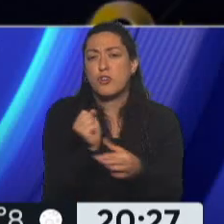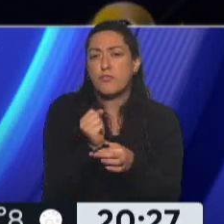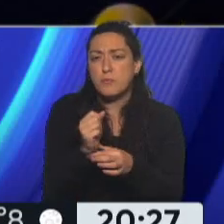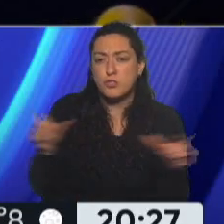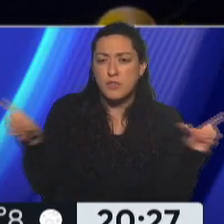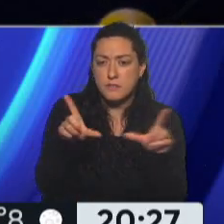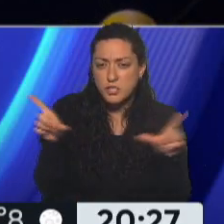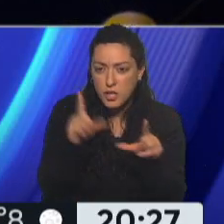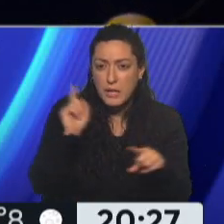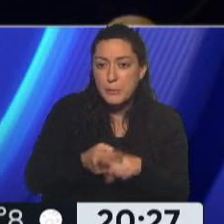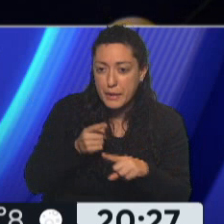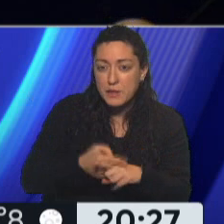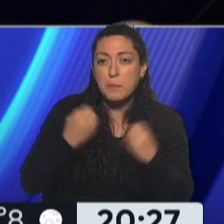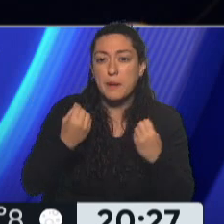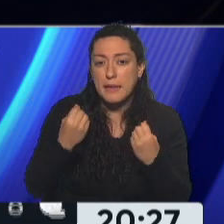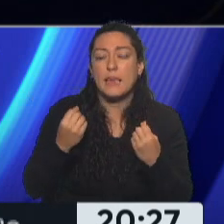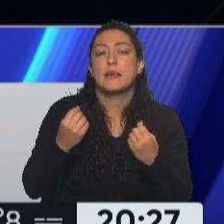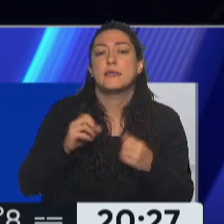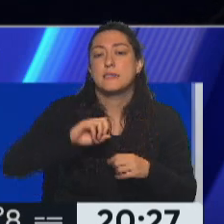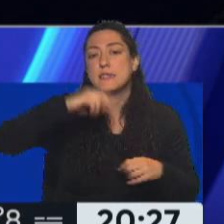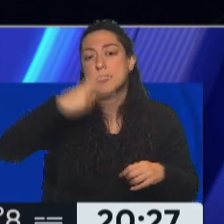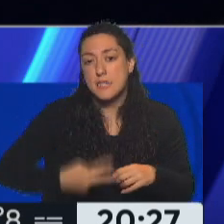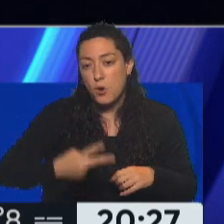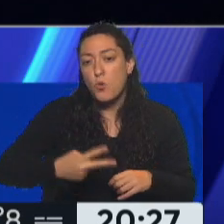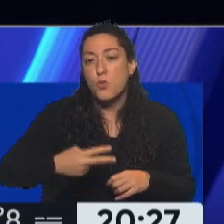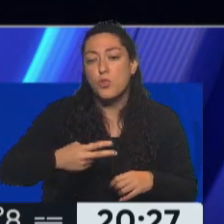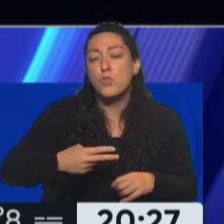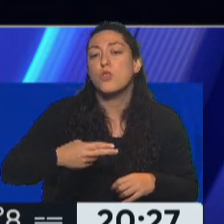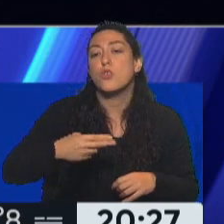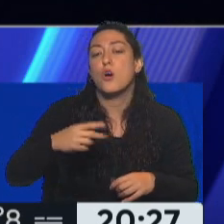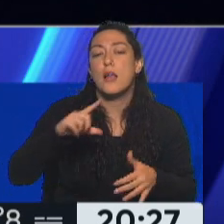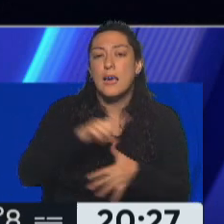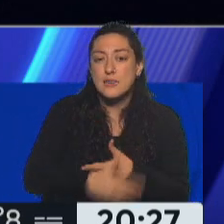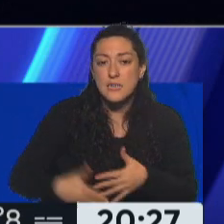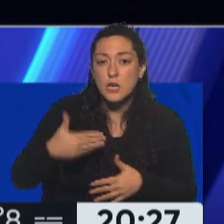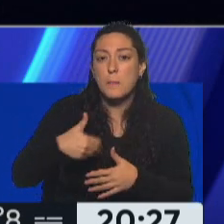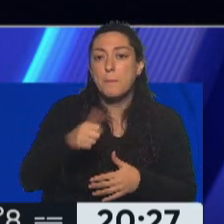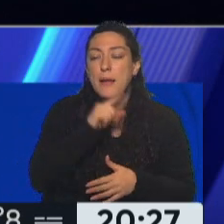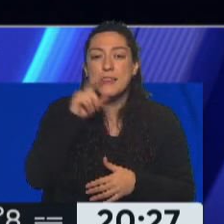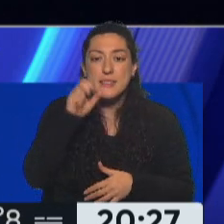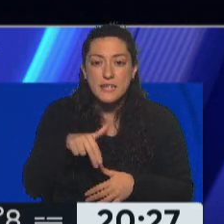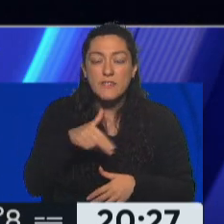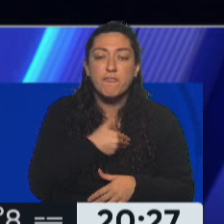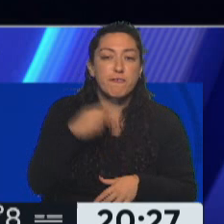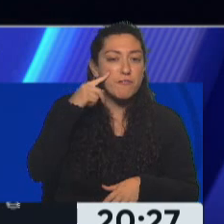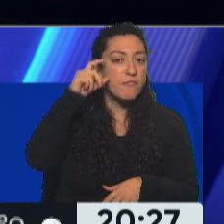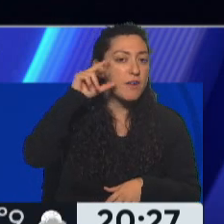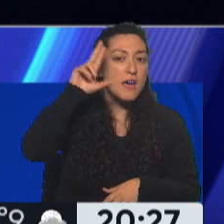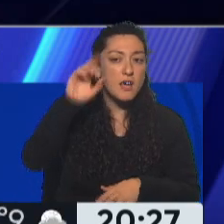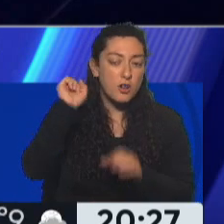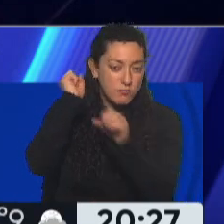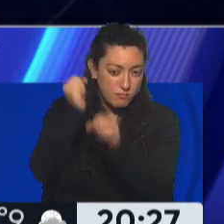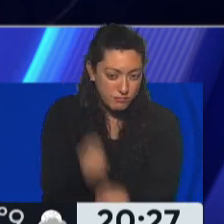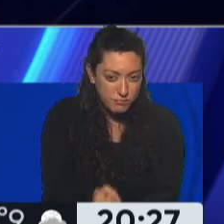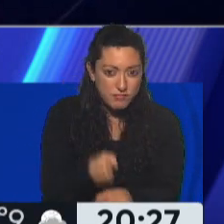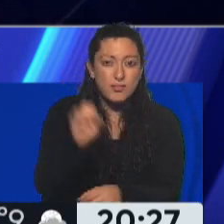televisión para anunciar No solamente la segunda edición de los Martín fierro latino que se van a celebrar en Miami sino que además